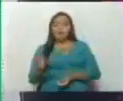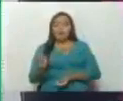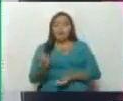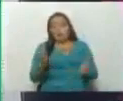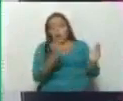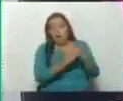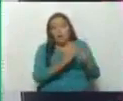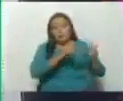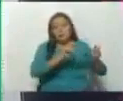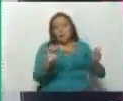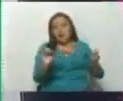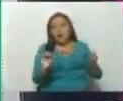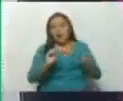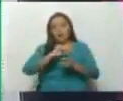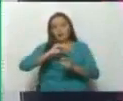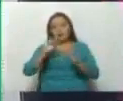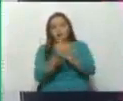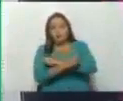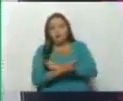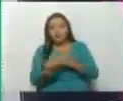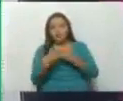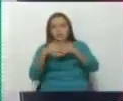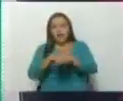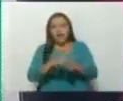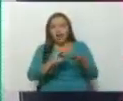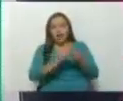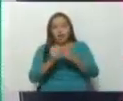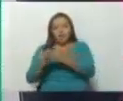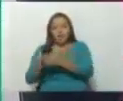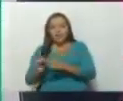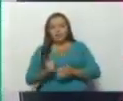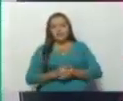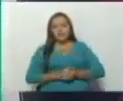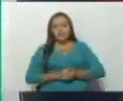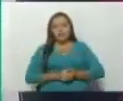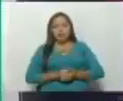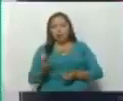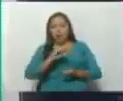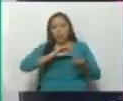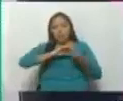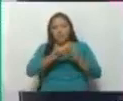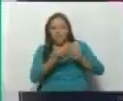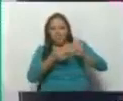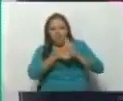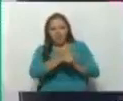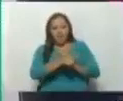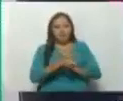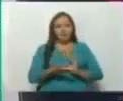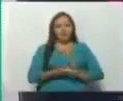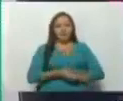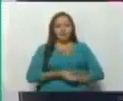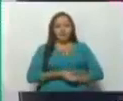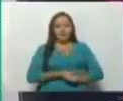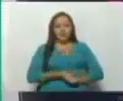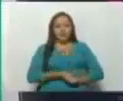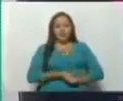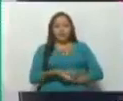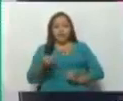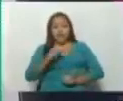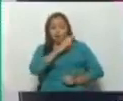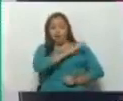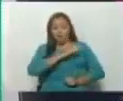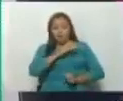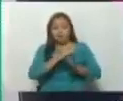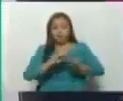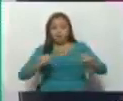urbanismos nuevos o sea la transformación integral de los sectores populares o de los barrios, ¿no? Que principal llevan los comités de tierras urbanas,